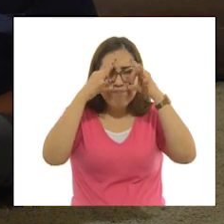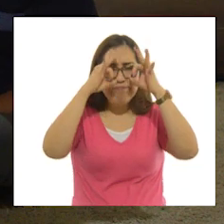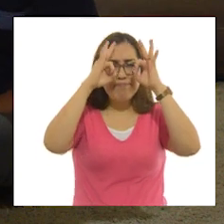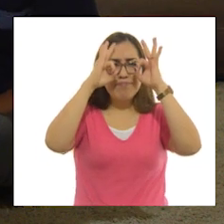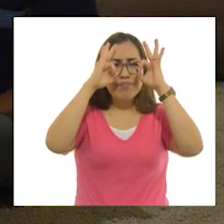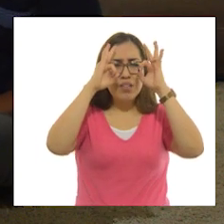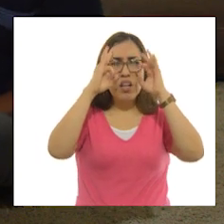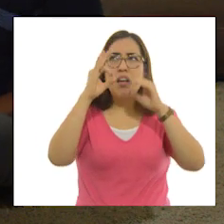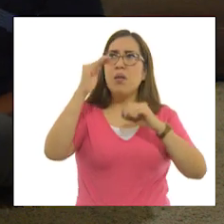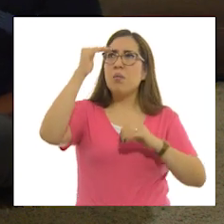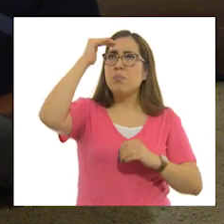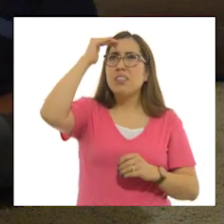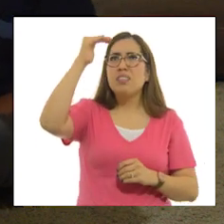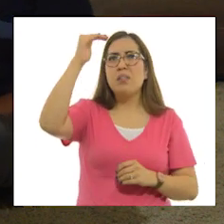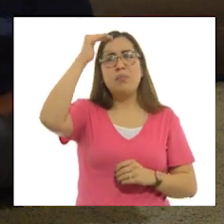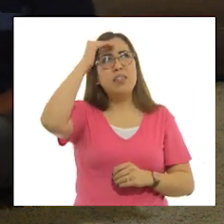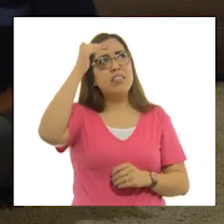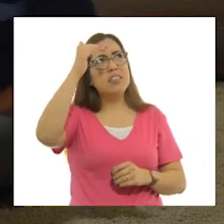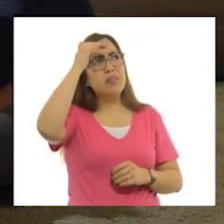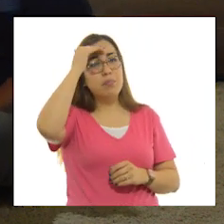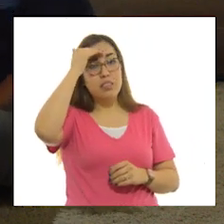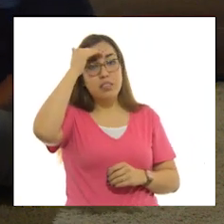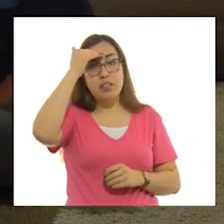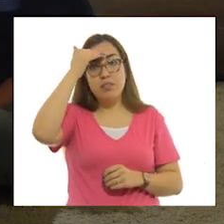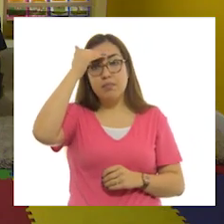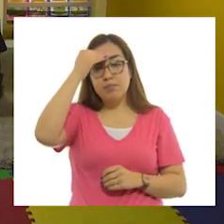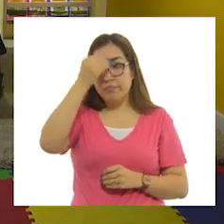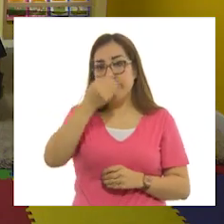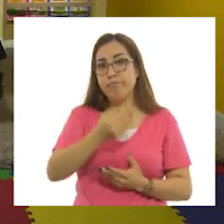se sabe que las lechuzas piensan mucho